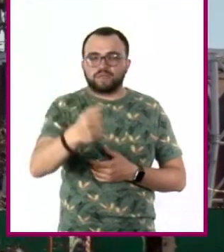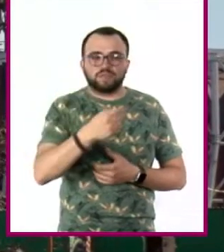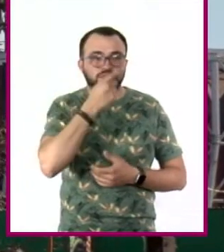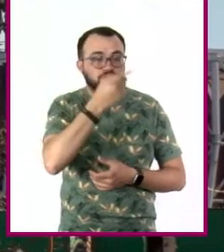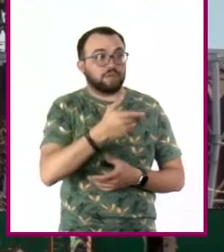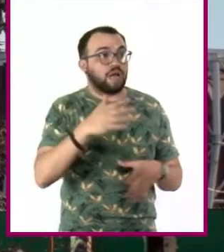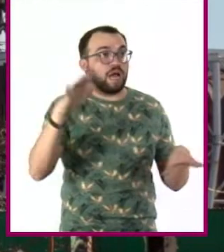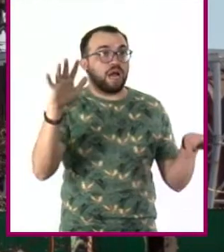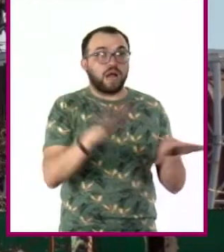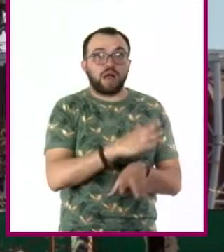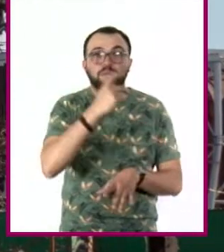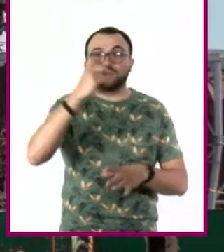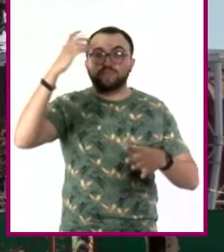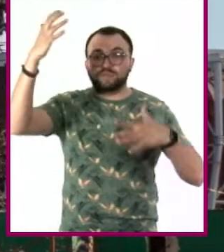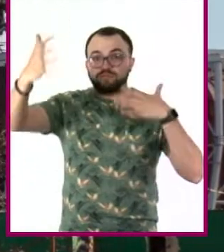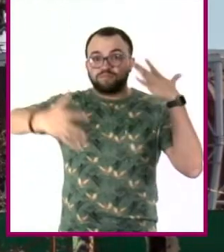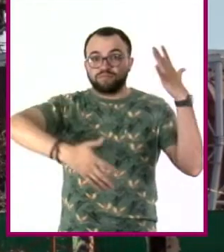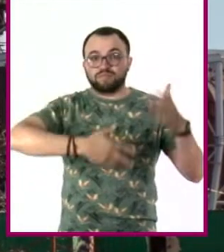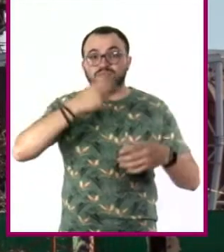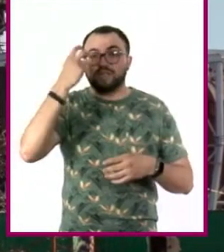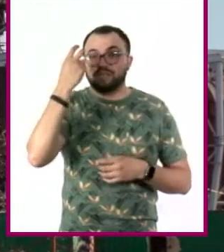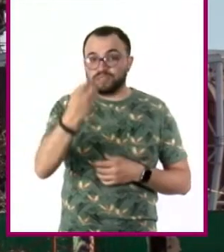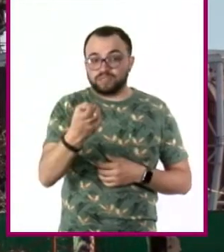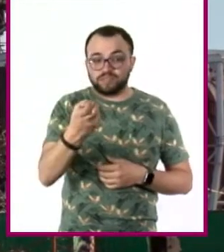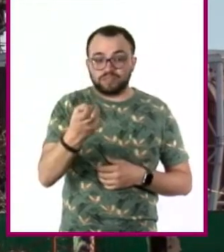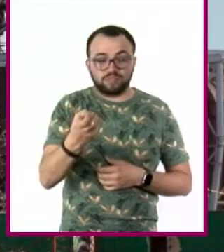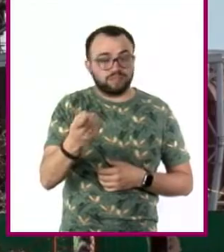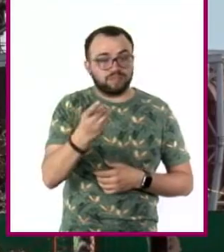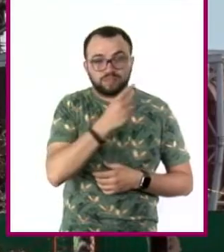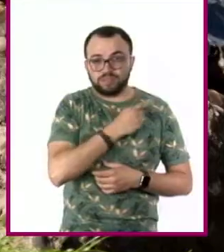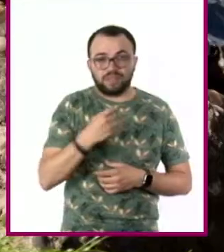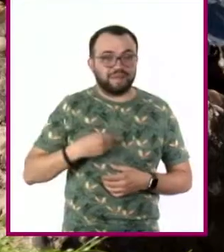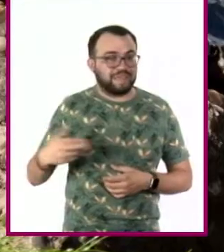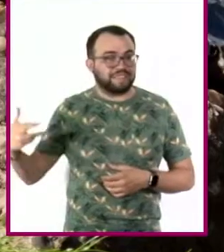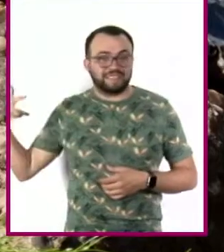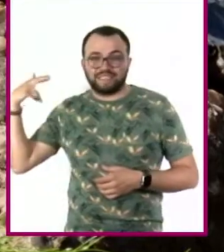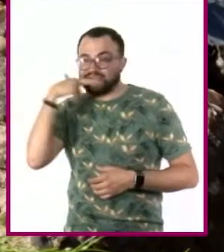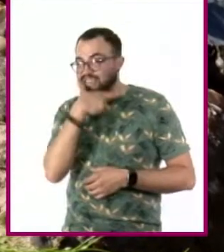cambio climático es de absoluta emergencia.